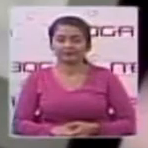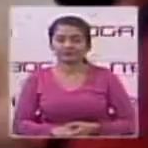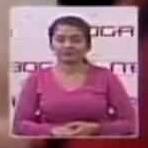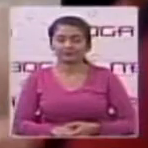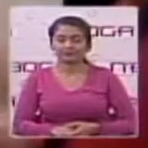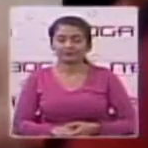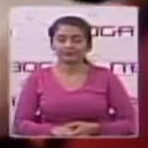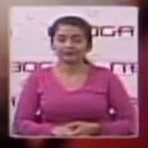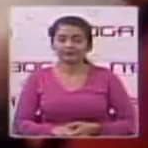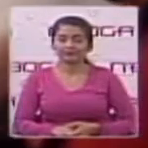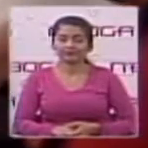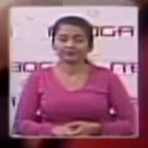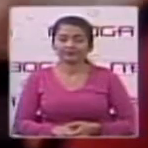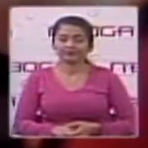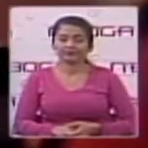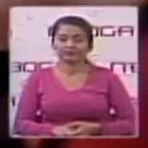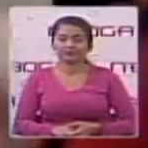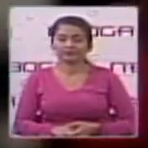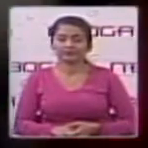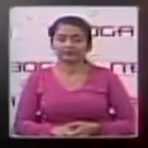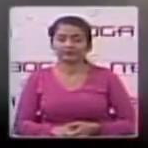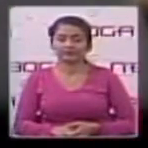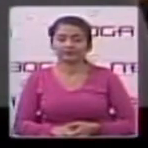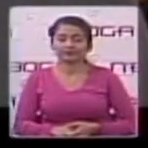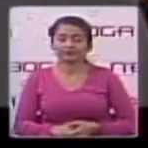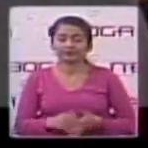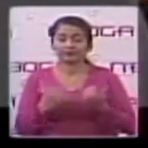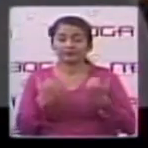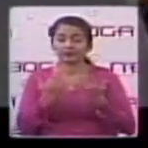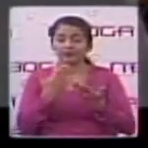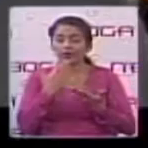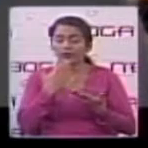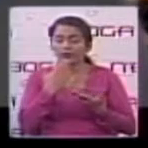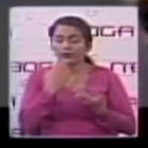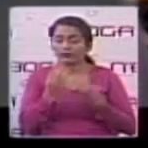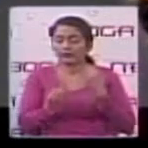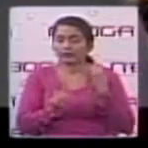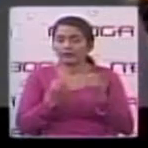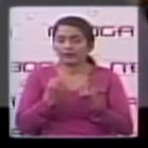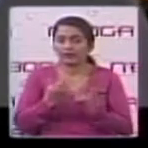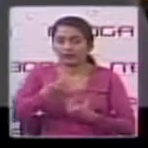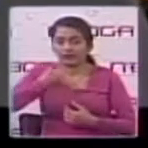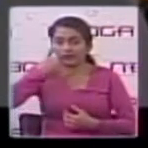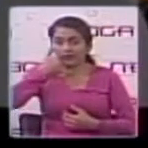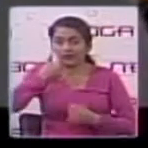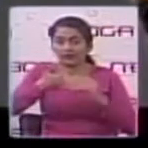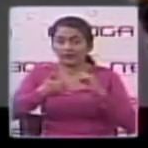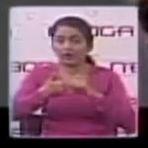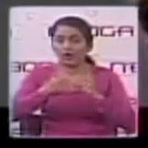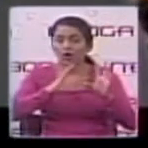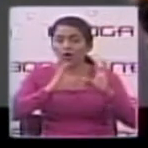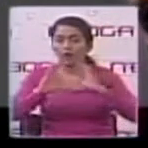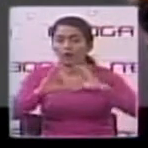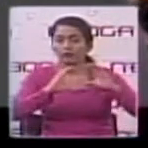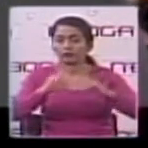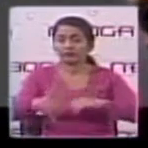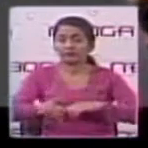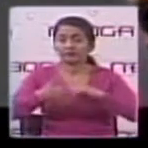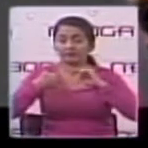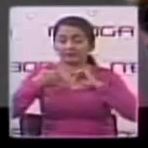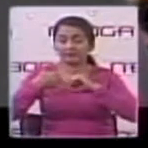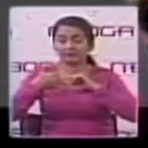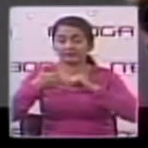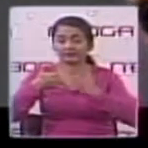móvil se genera desde diferentes perspectivas. Desde hace tiempo ya los periodistas y el mundo de la comunicación en general está haciendo